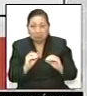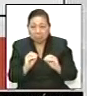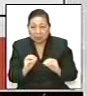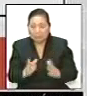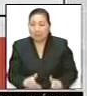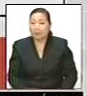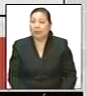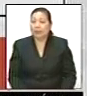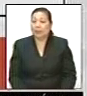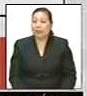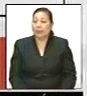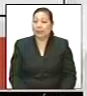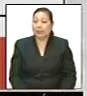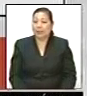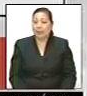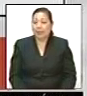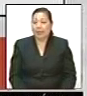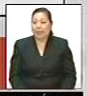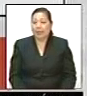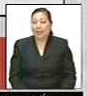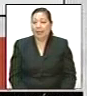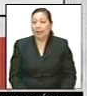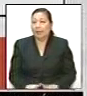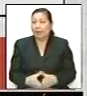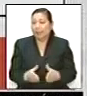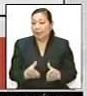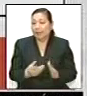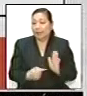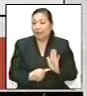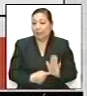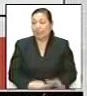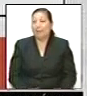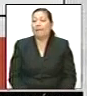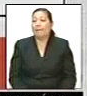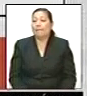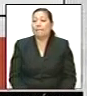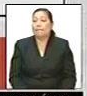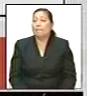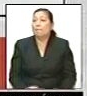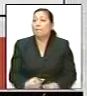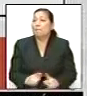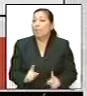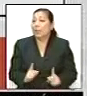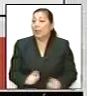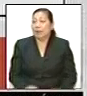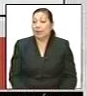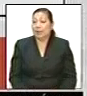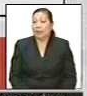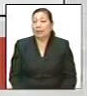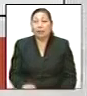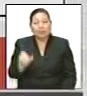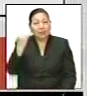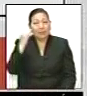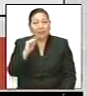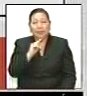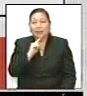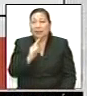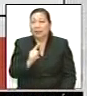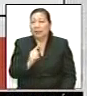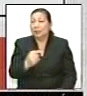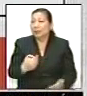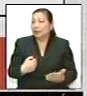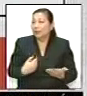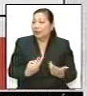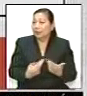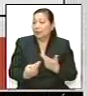encuentros digamos presenciales pero la idea es que la